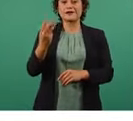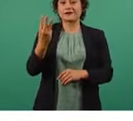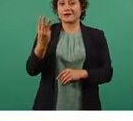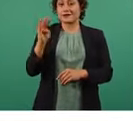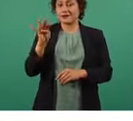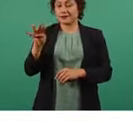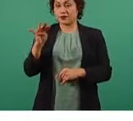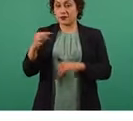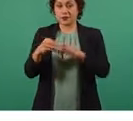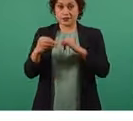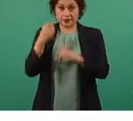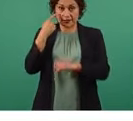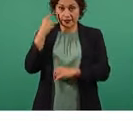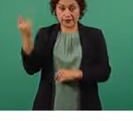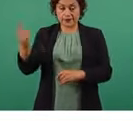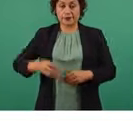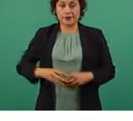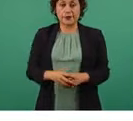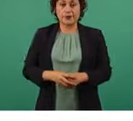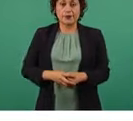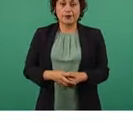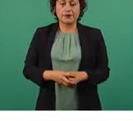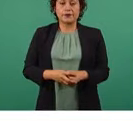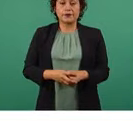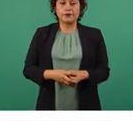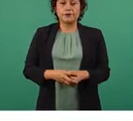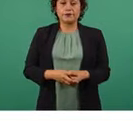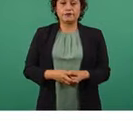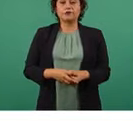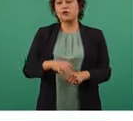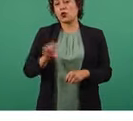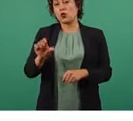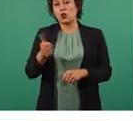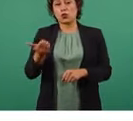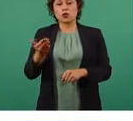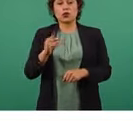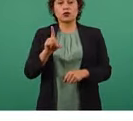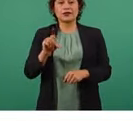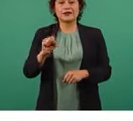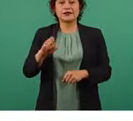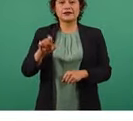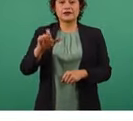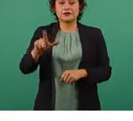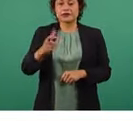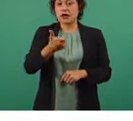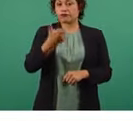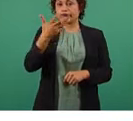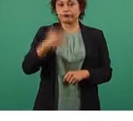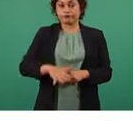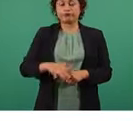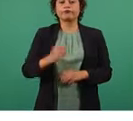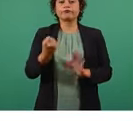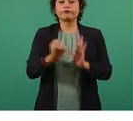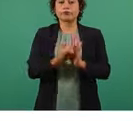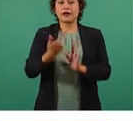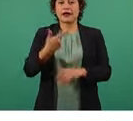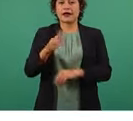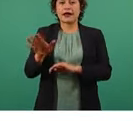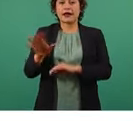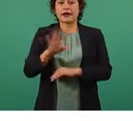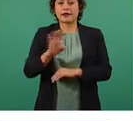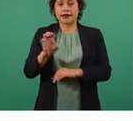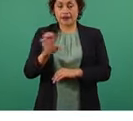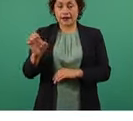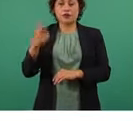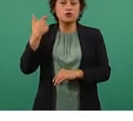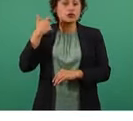19 centavos por litro. En lo referente al diésel, las más baratas se mantienen con la marca G500 en Querétaro, Querétaro,